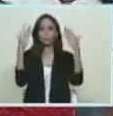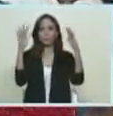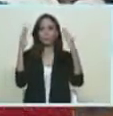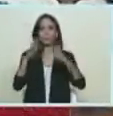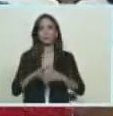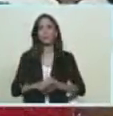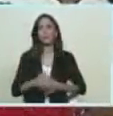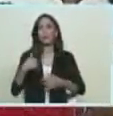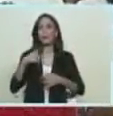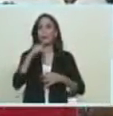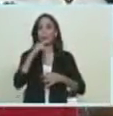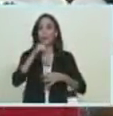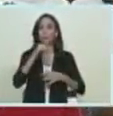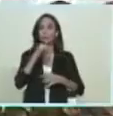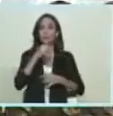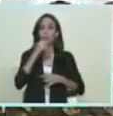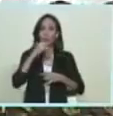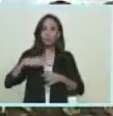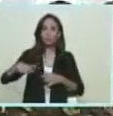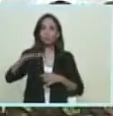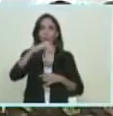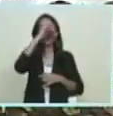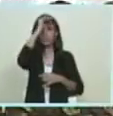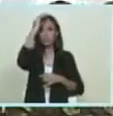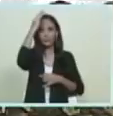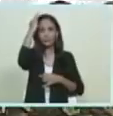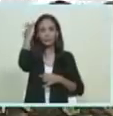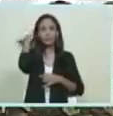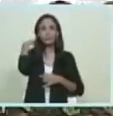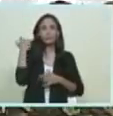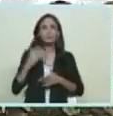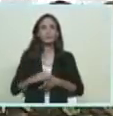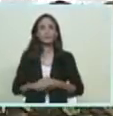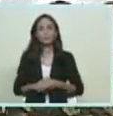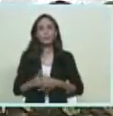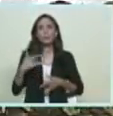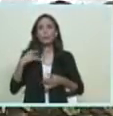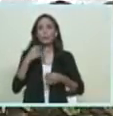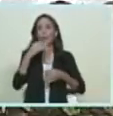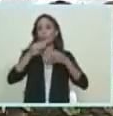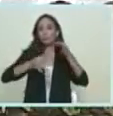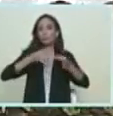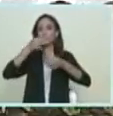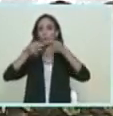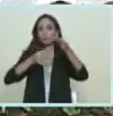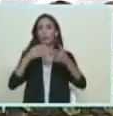Y yo anuncio, fíjense ustedes, yo abrí